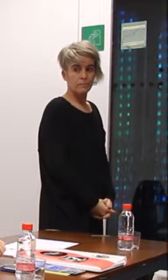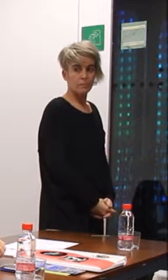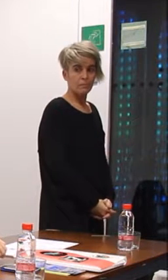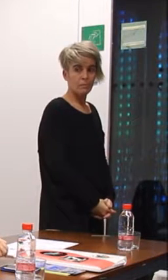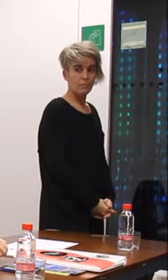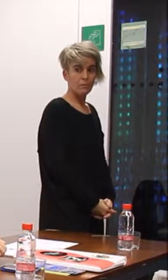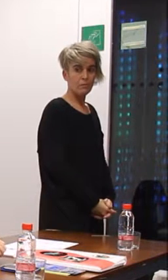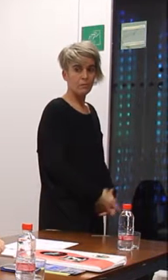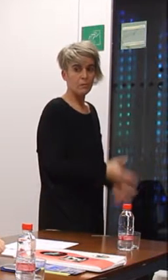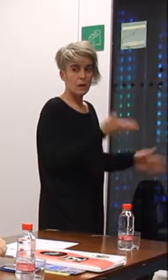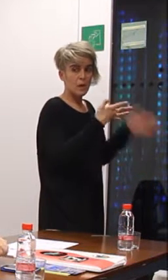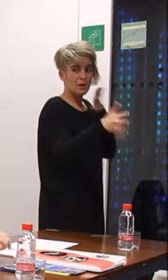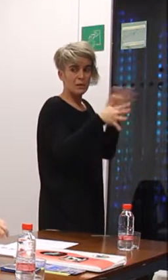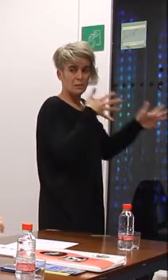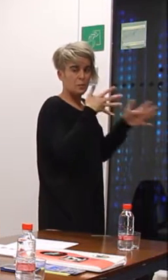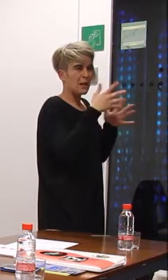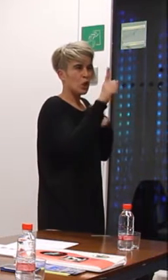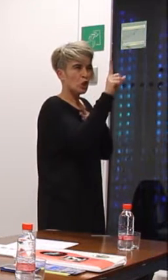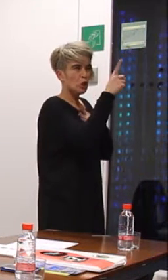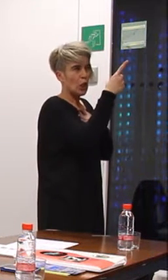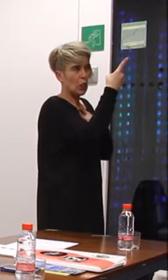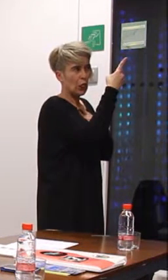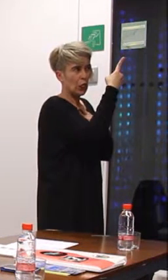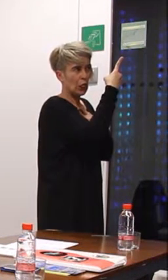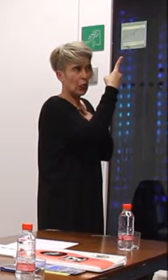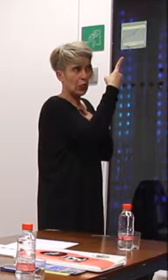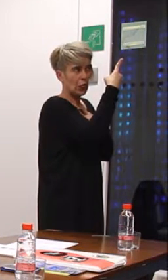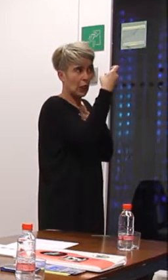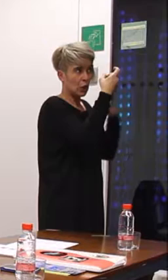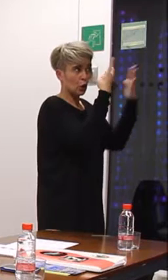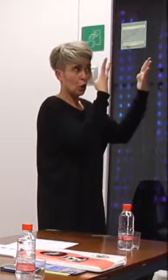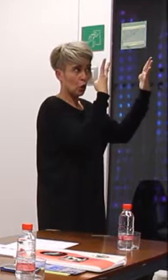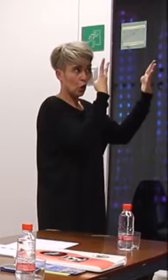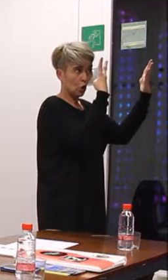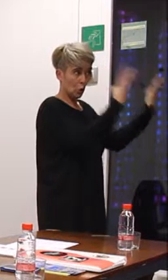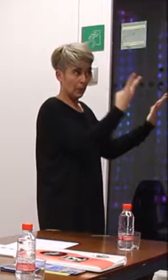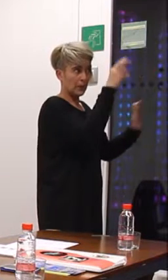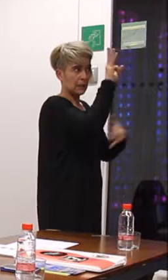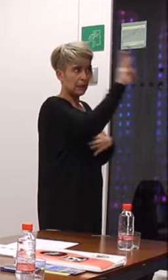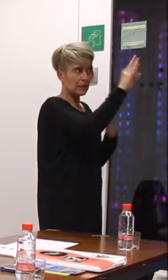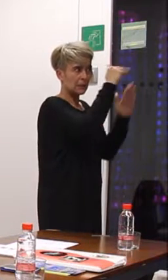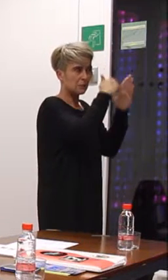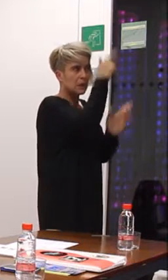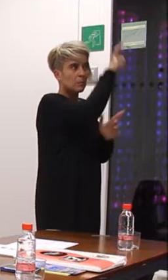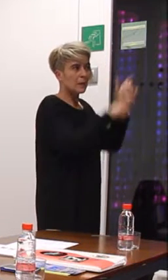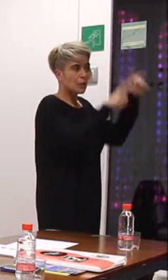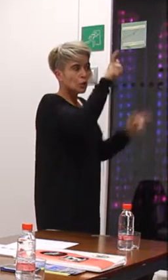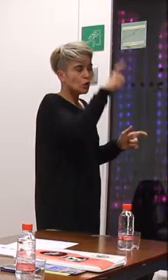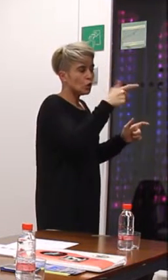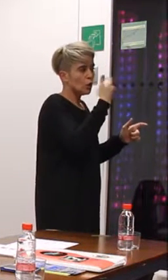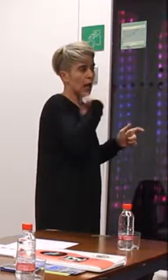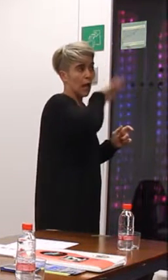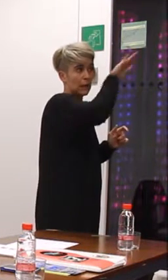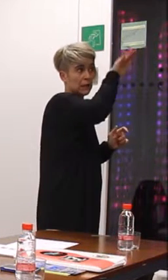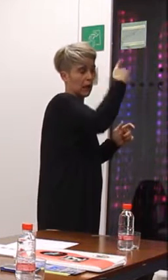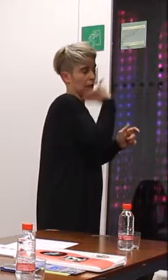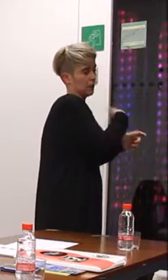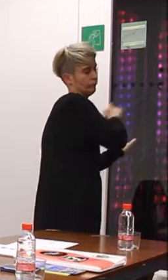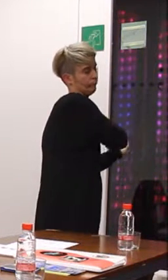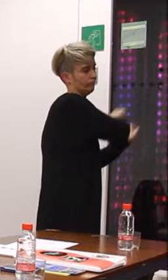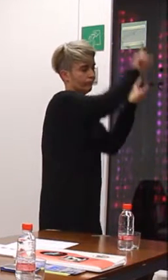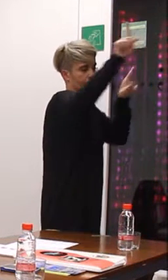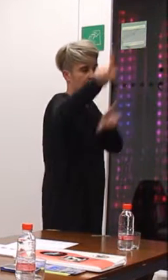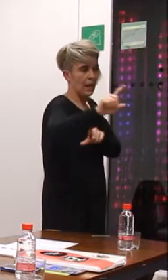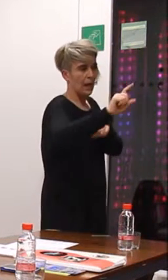hay alrededor de 193.000 personas extranjeras que han abandonado la Comunidad Valenciana